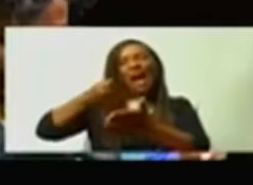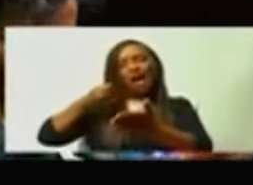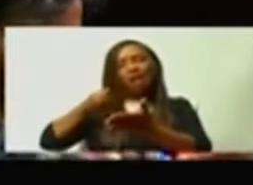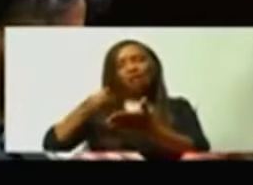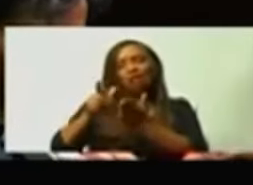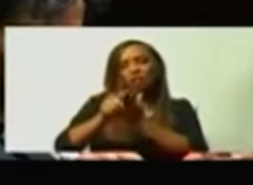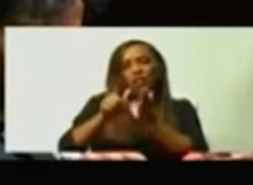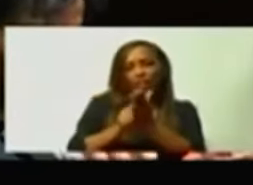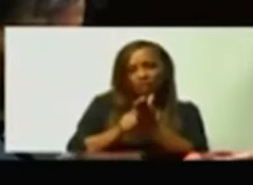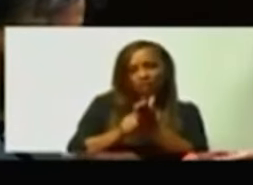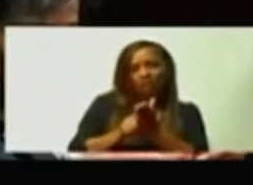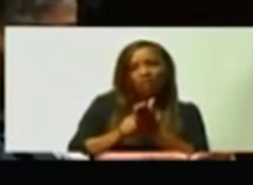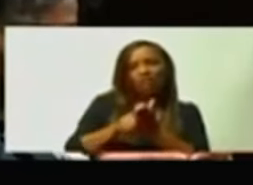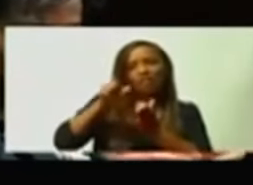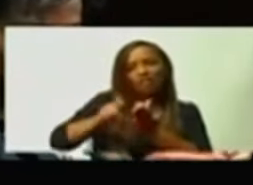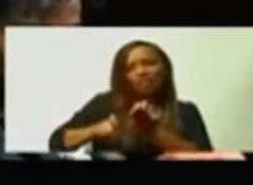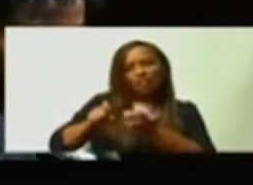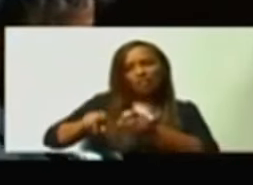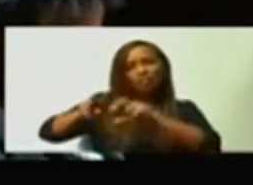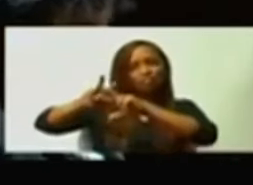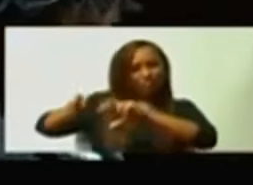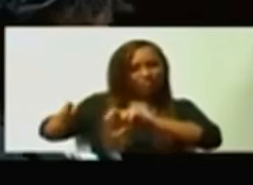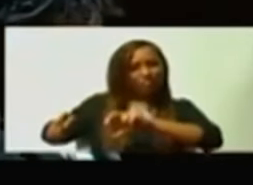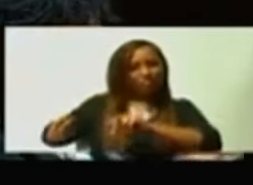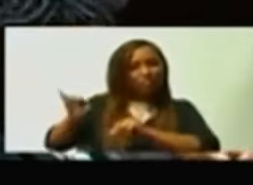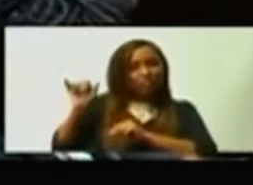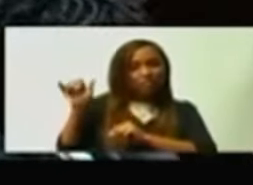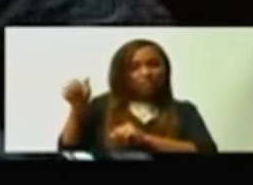regule situaciones que fueron